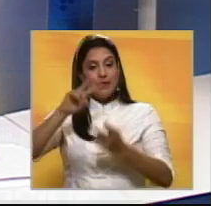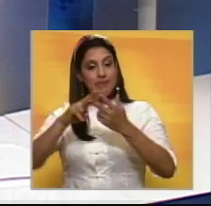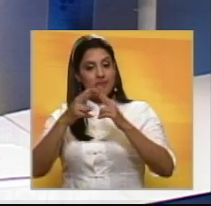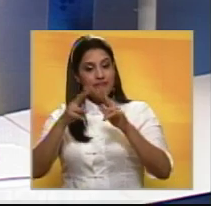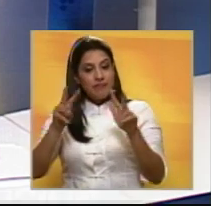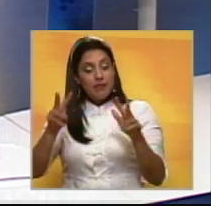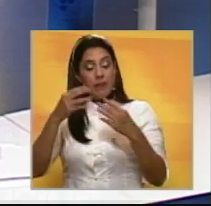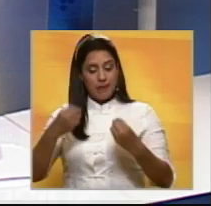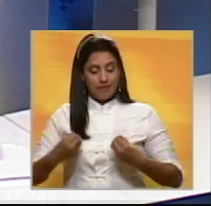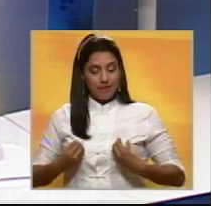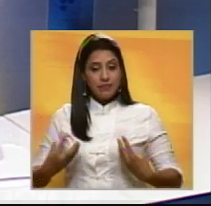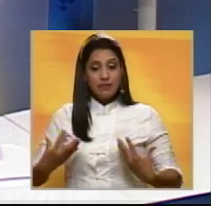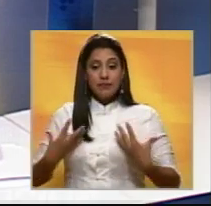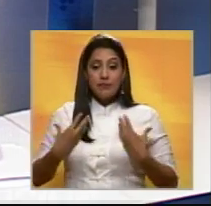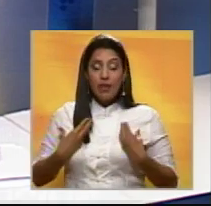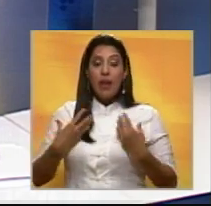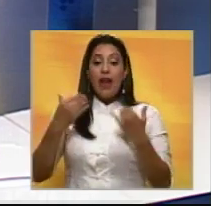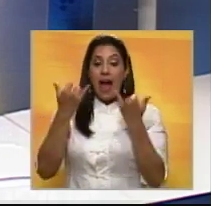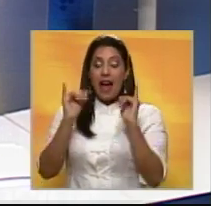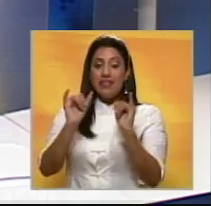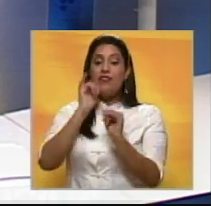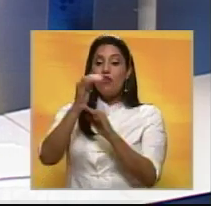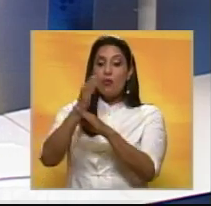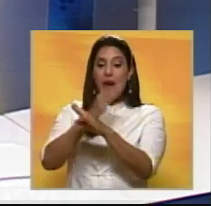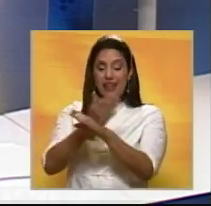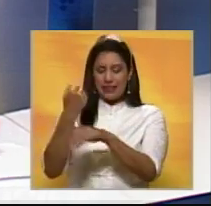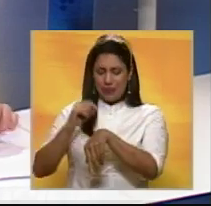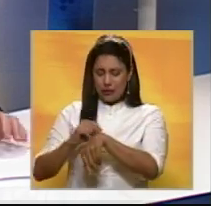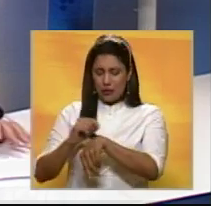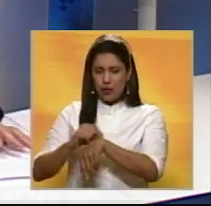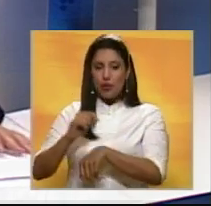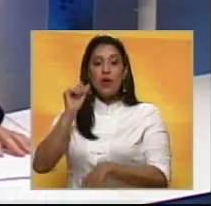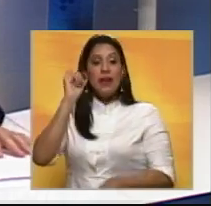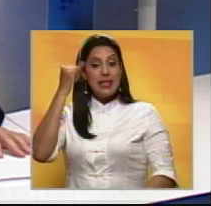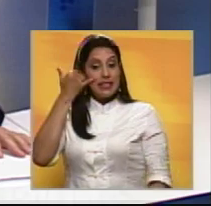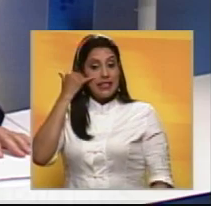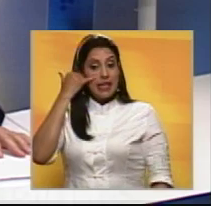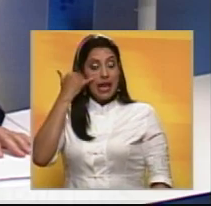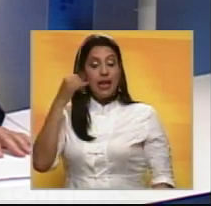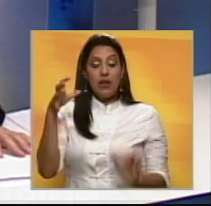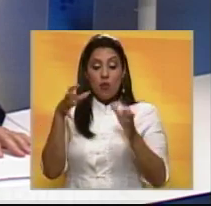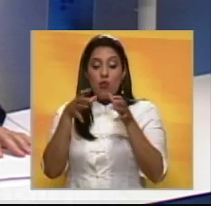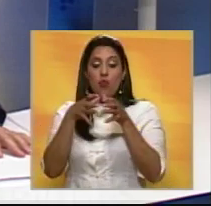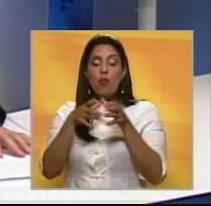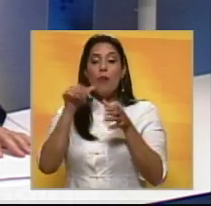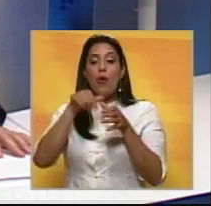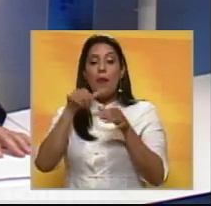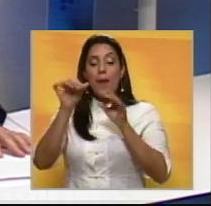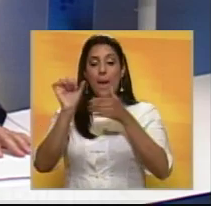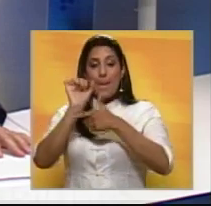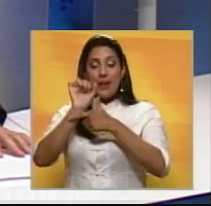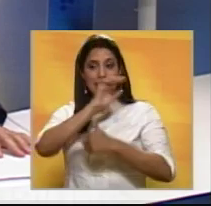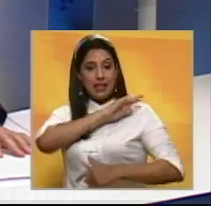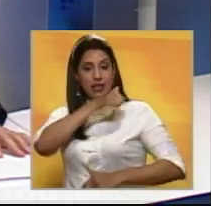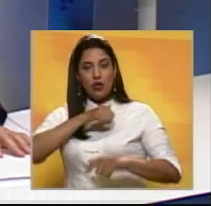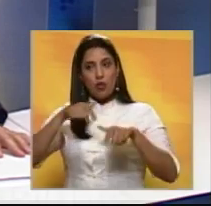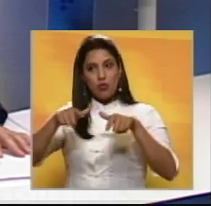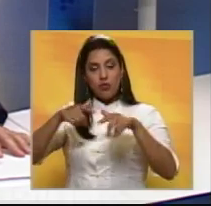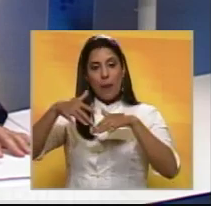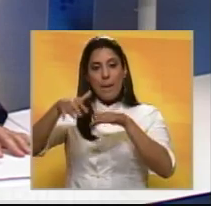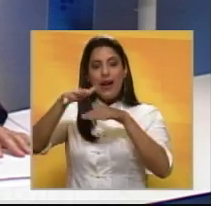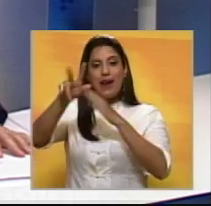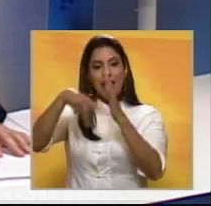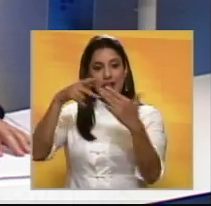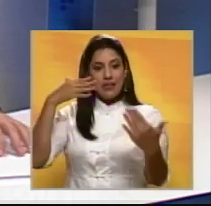paz y la vida, como lo habíamos informado hasta hace poco. Jacqueline Farías, dirigente del PSUV, participa en esta manifestación en la